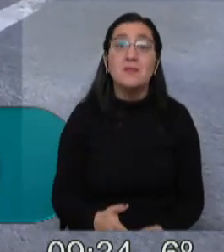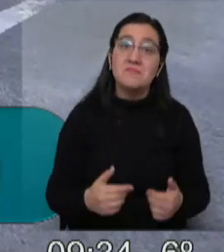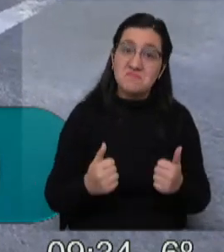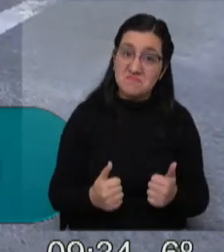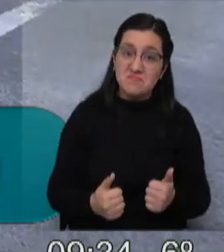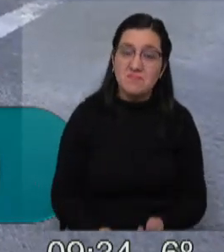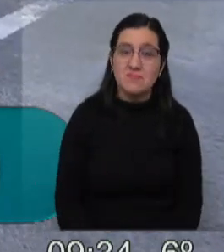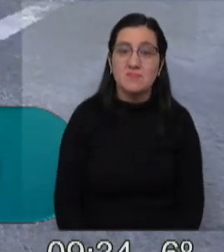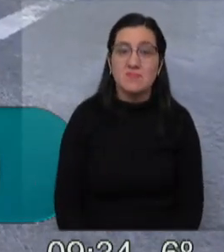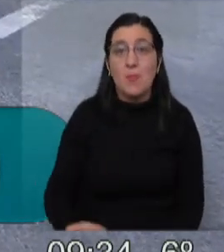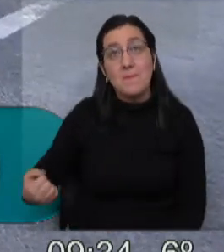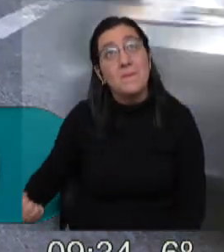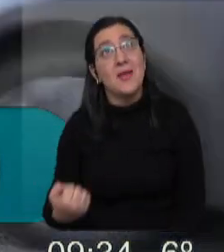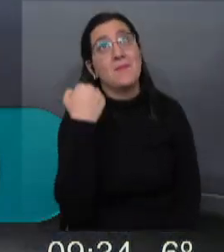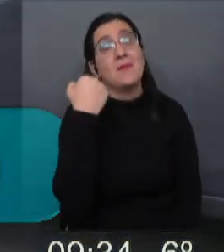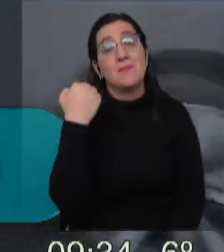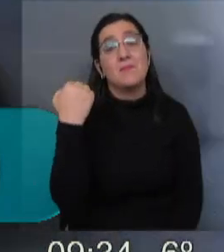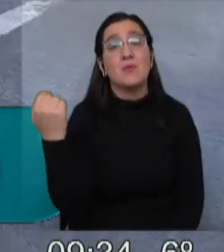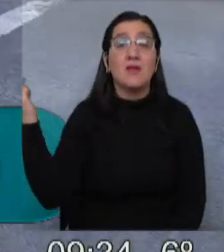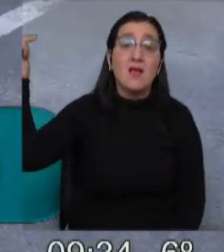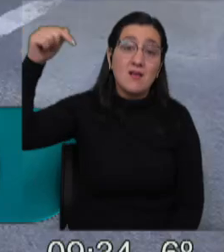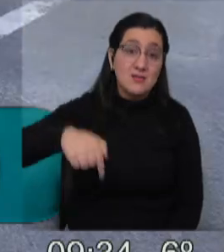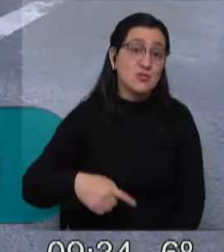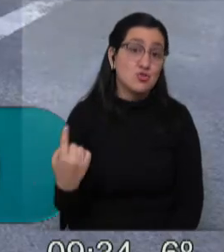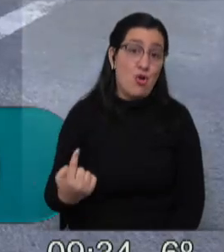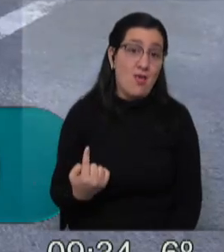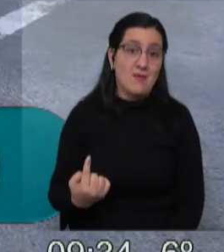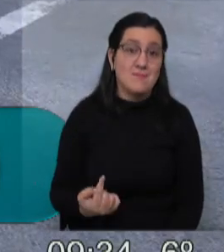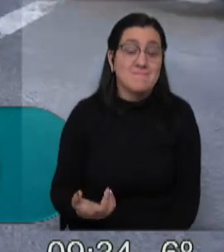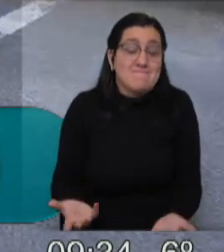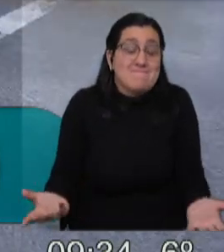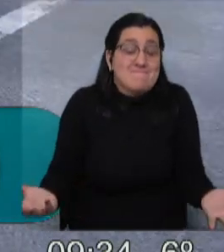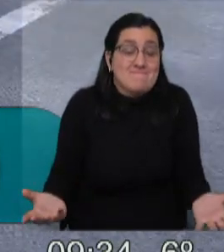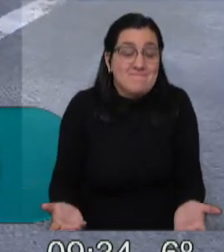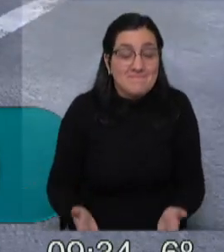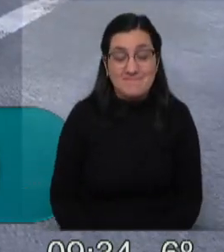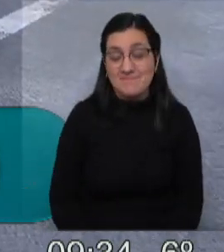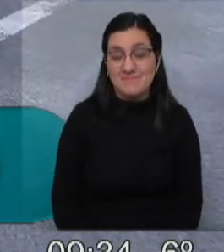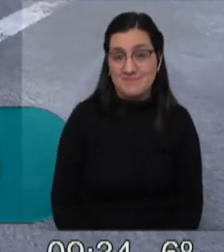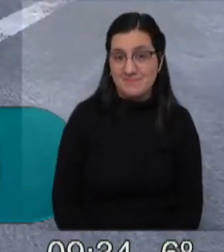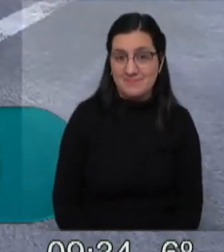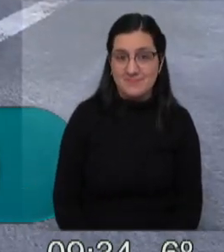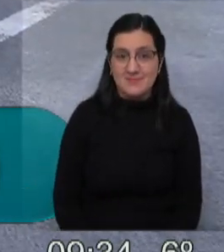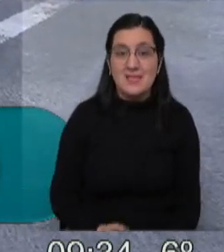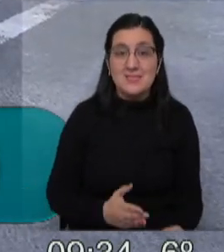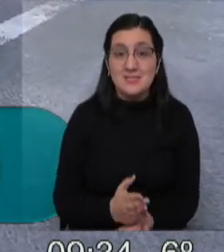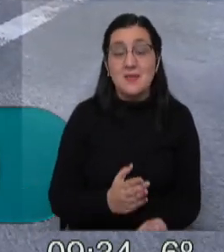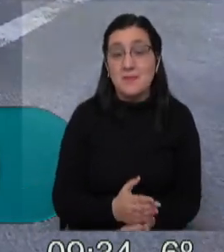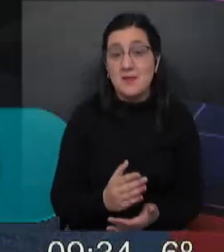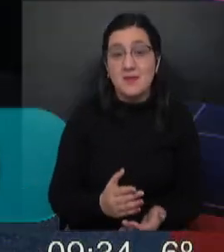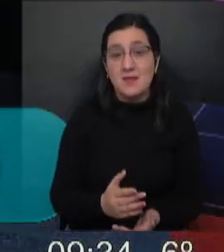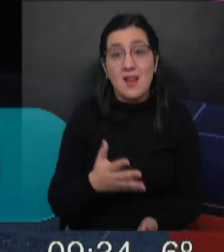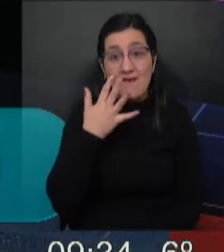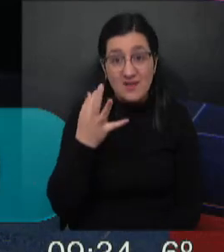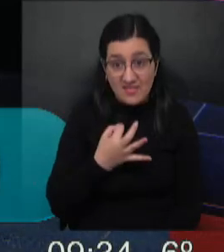¿viste? Vos pegale para arriba porque para abajo viene sola. Entonces, nada. Y siempre... acompañado por estas frases que dicen... ¿Siempre